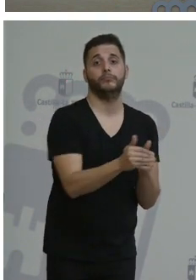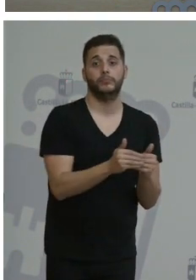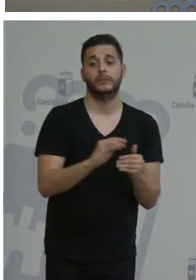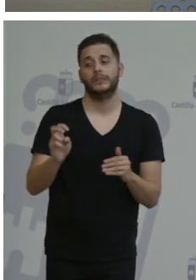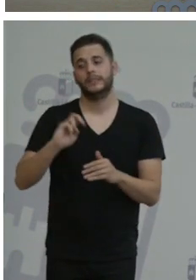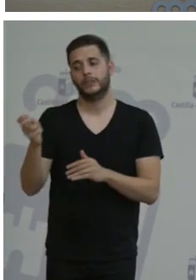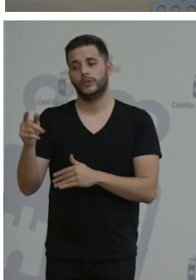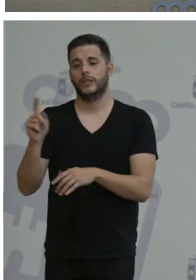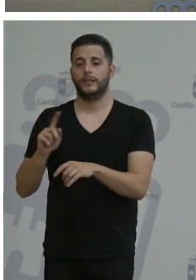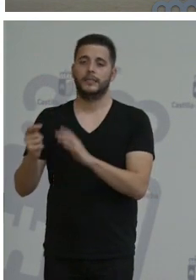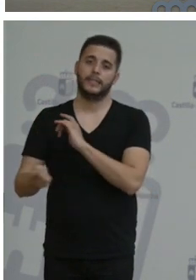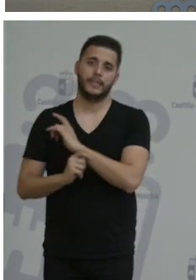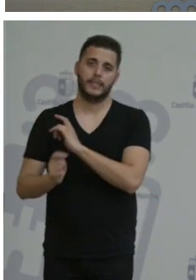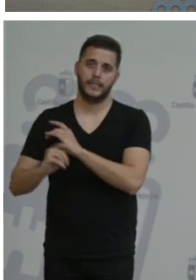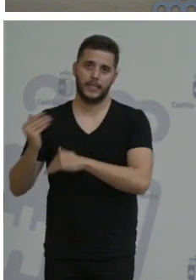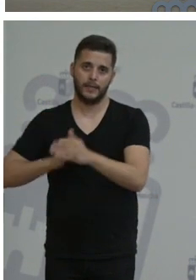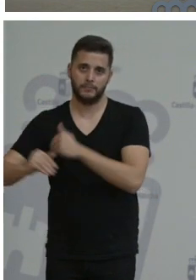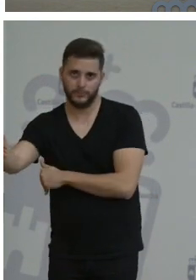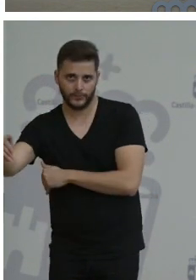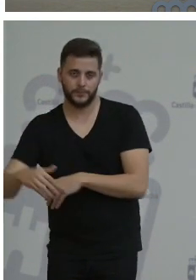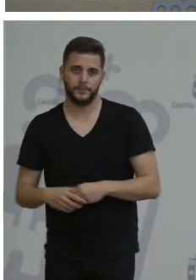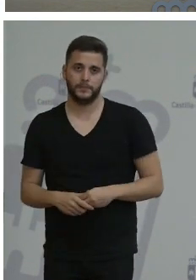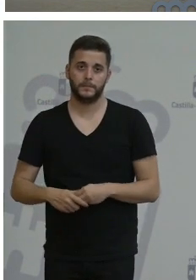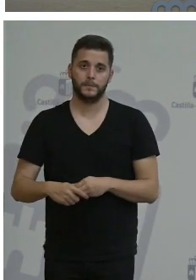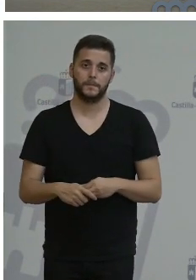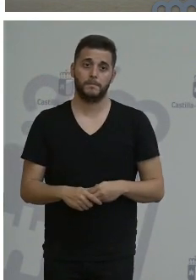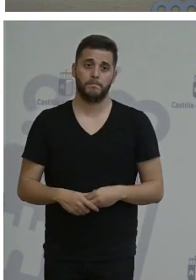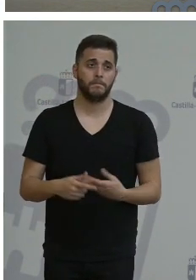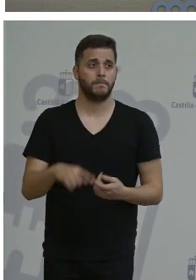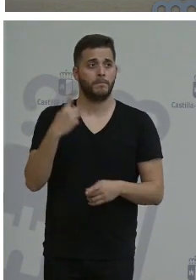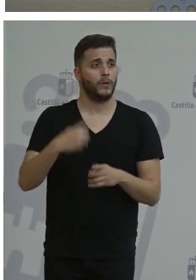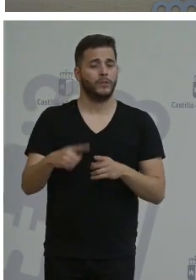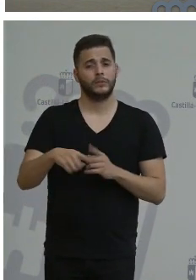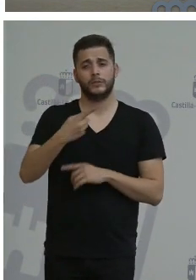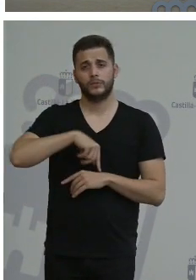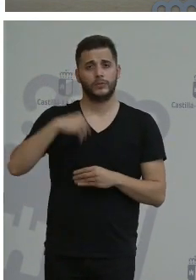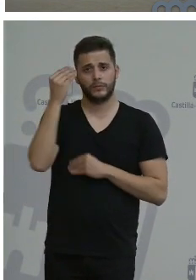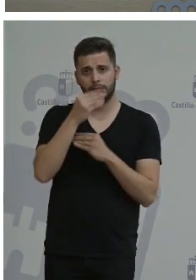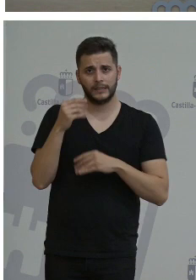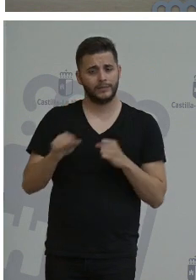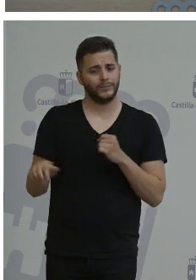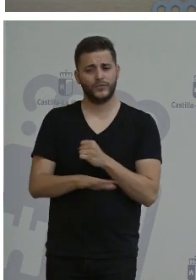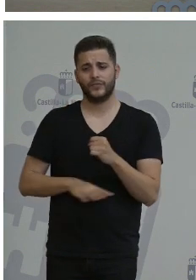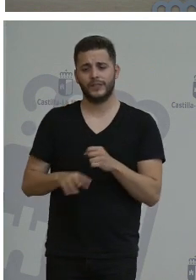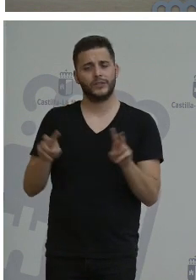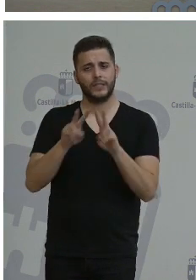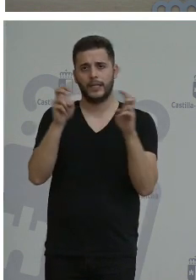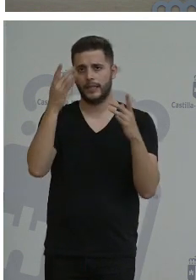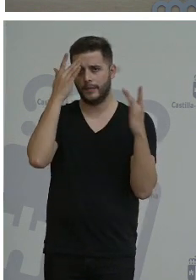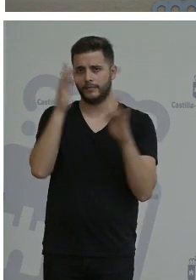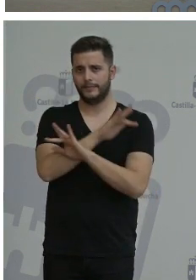más a largo plazo. Una de las cosas que nos parece fundamental es la sensibilización. Es